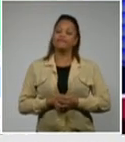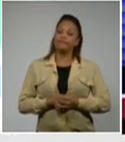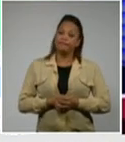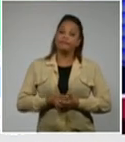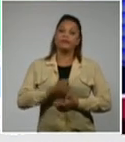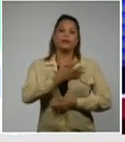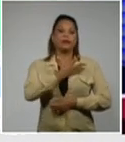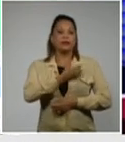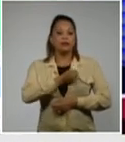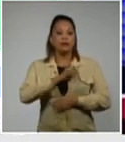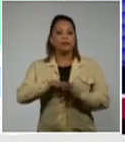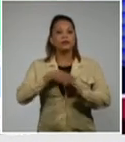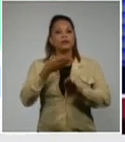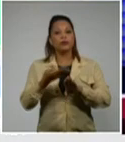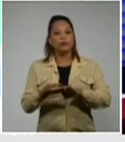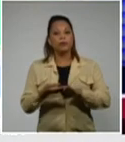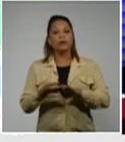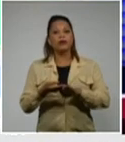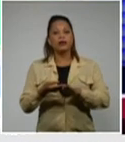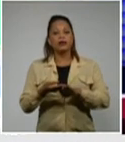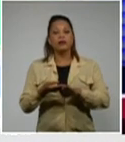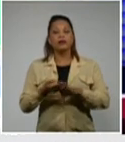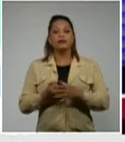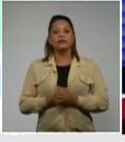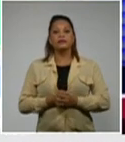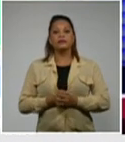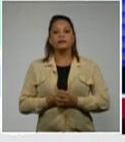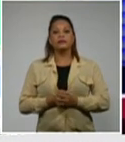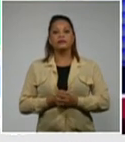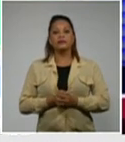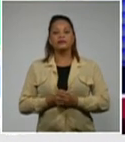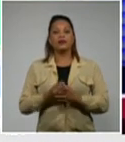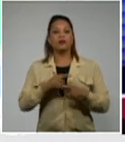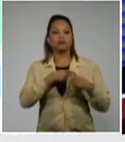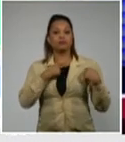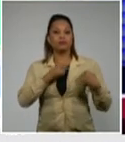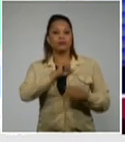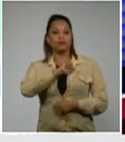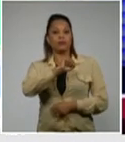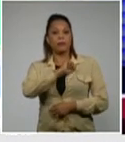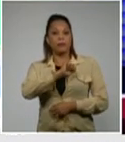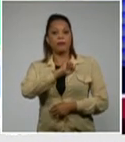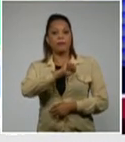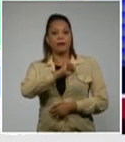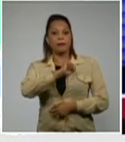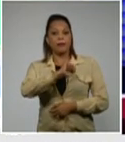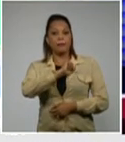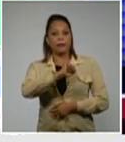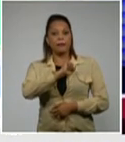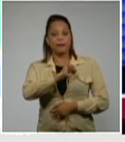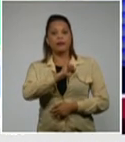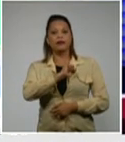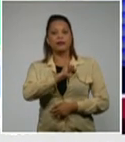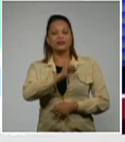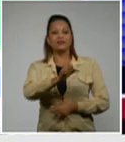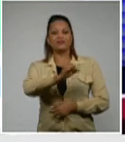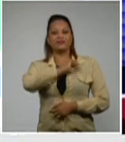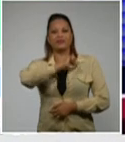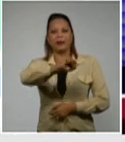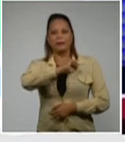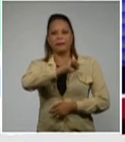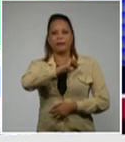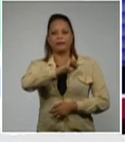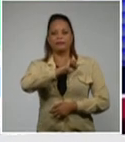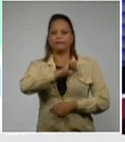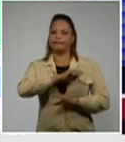Lamentablemente, después de un episodio de una bradicardia extrema, pues hizo una parada